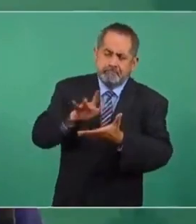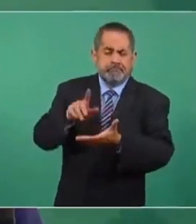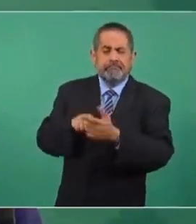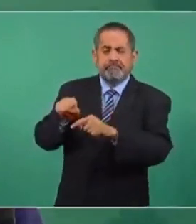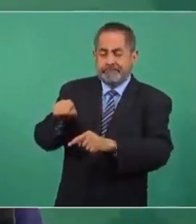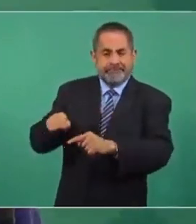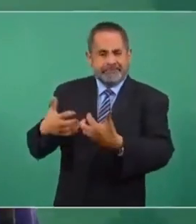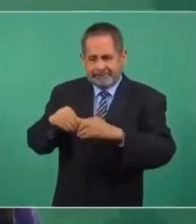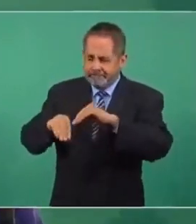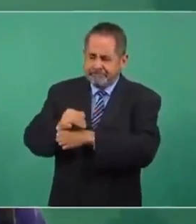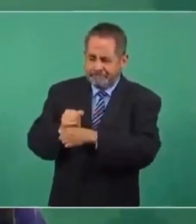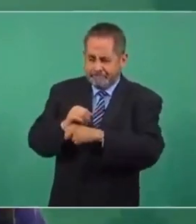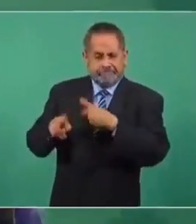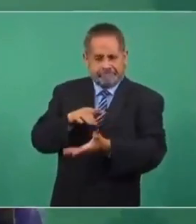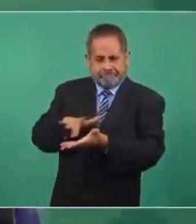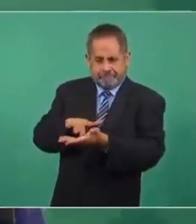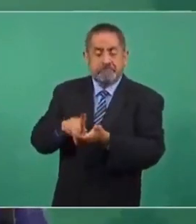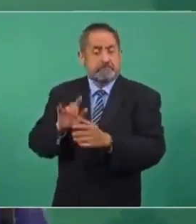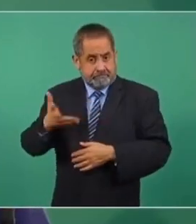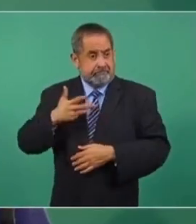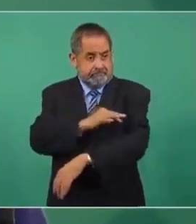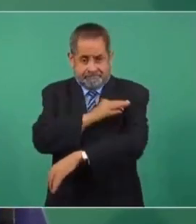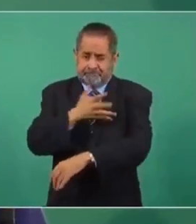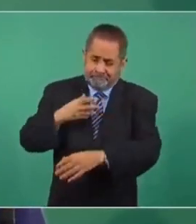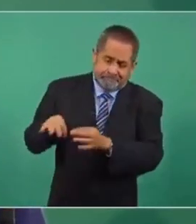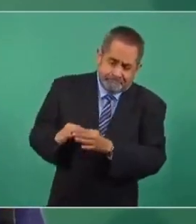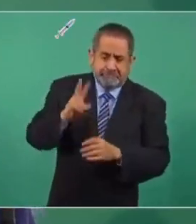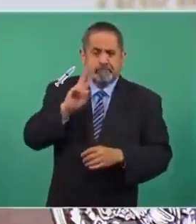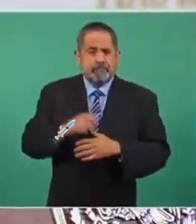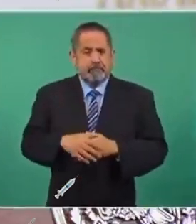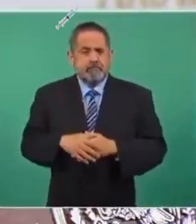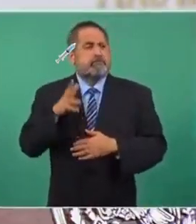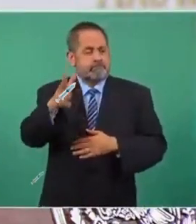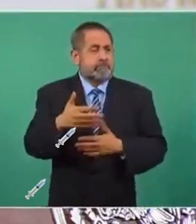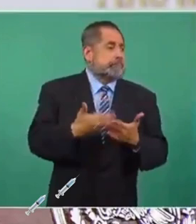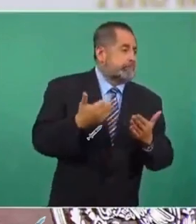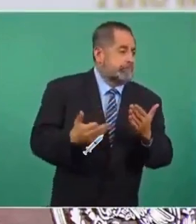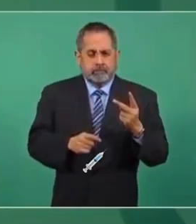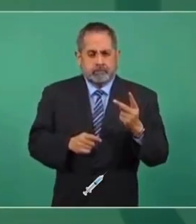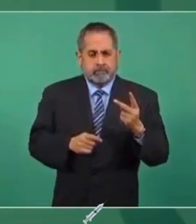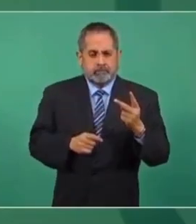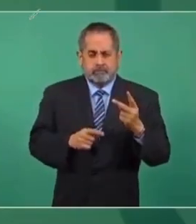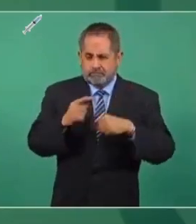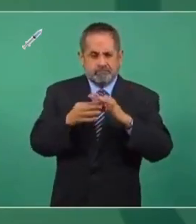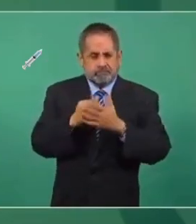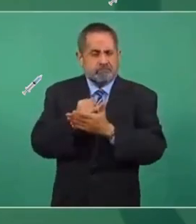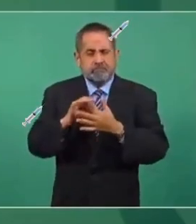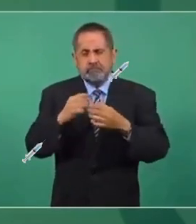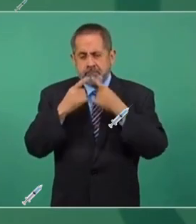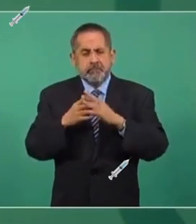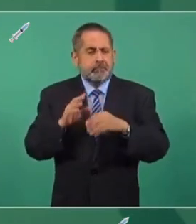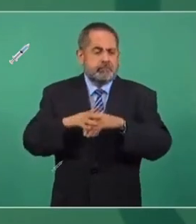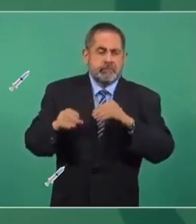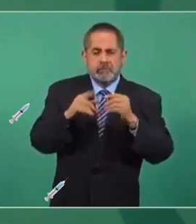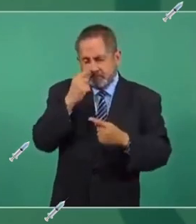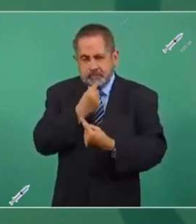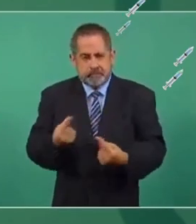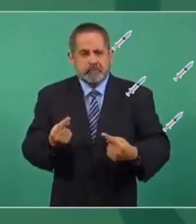están llevando a cabo investigación y que ya tienen vacunas. Entonces, no nos van a faltar las vacunas. Ya se tomó la decisión de vacunar a